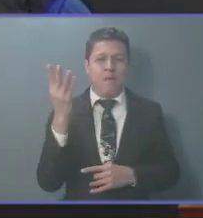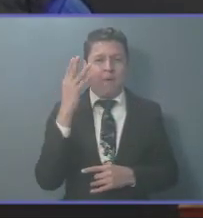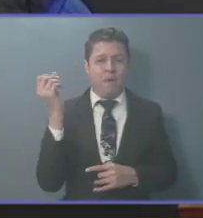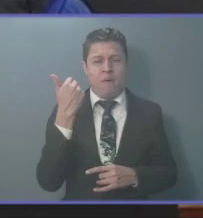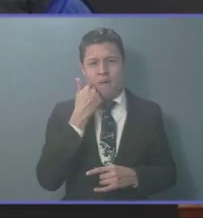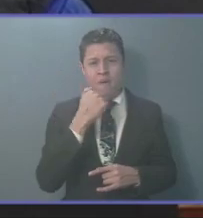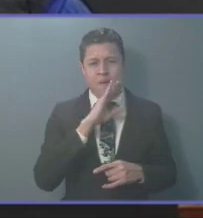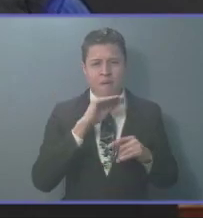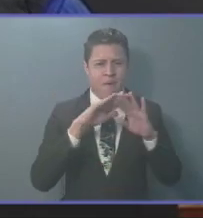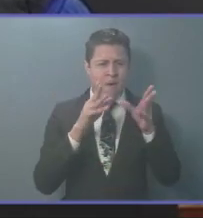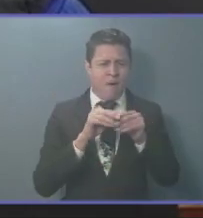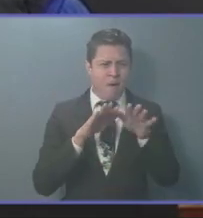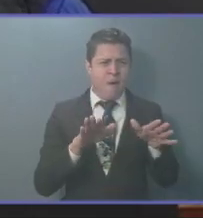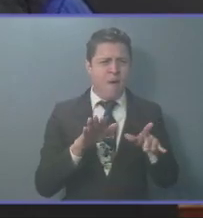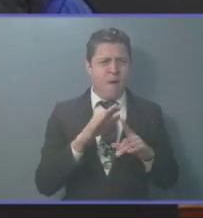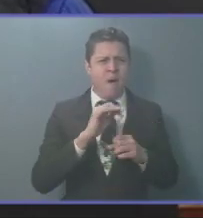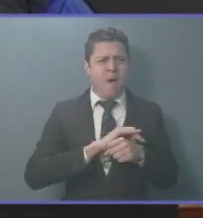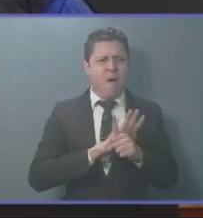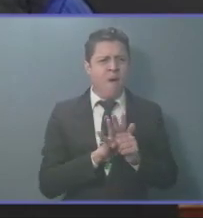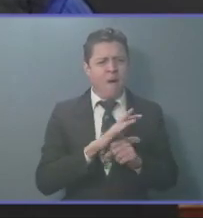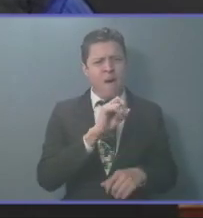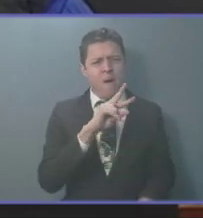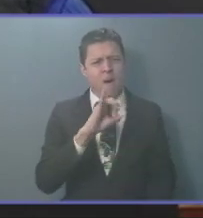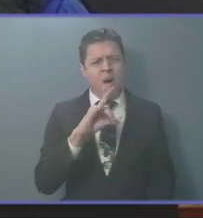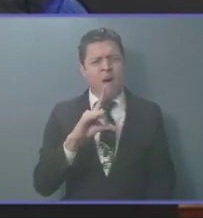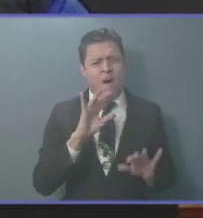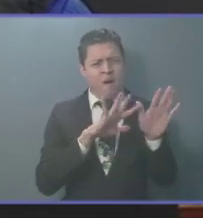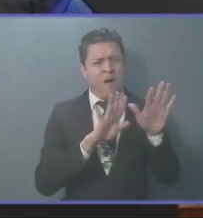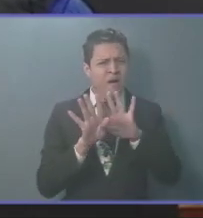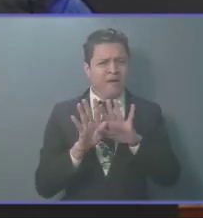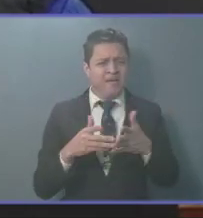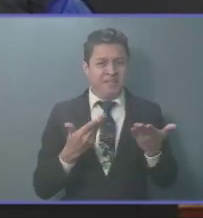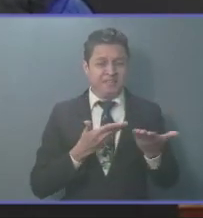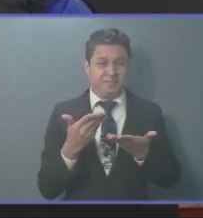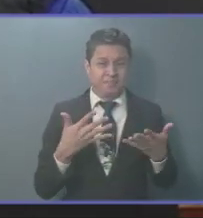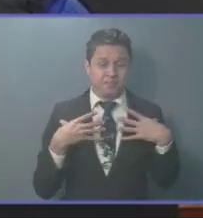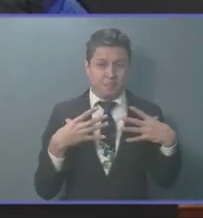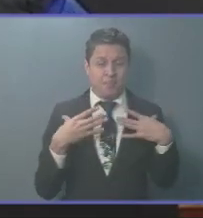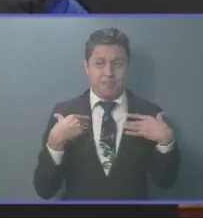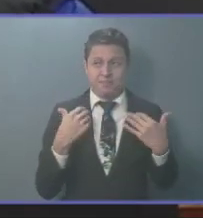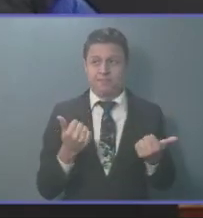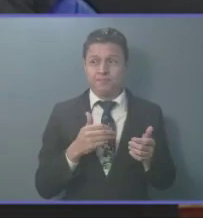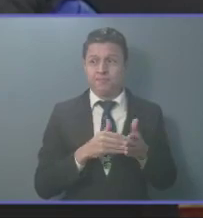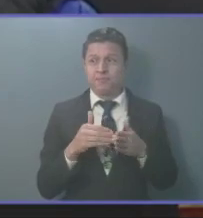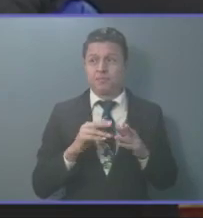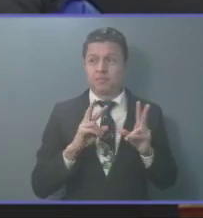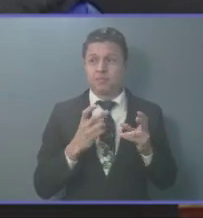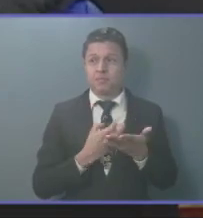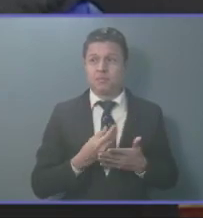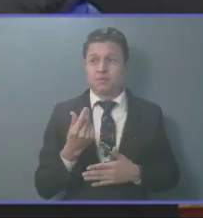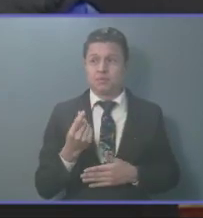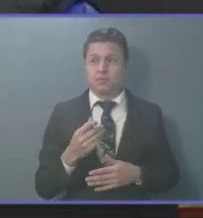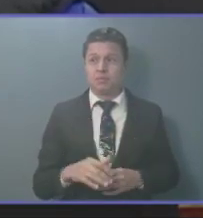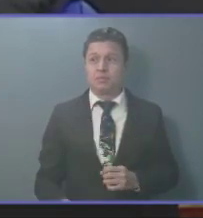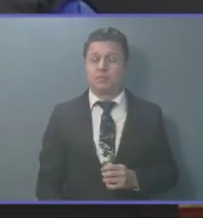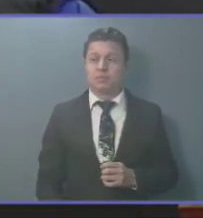pandemia COVID-19, atención integral de la vida, la salud y la reapertura de la